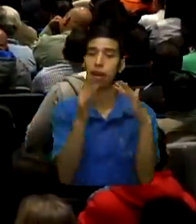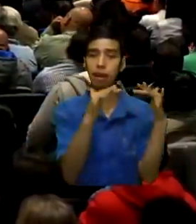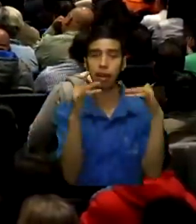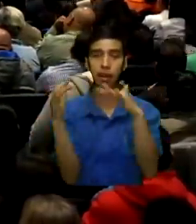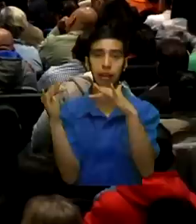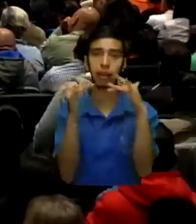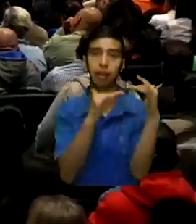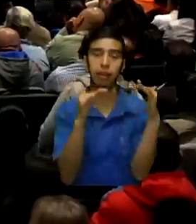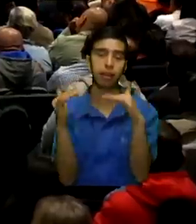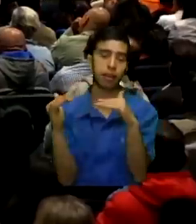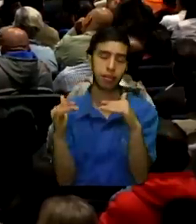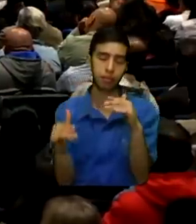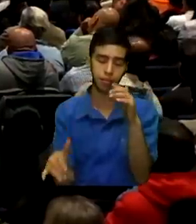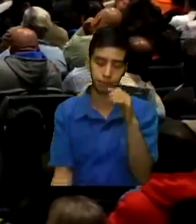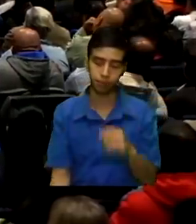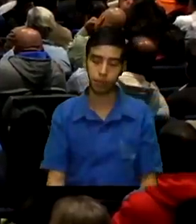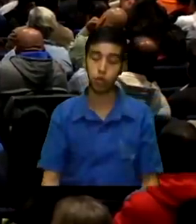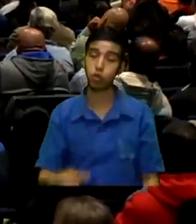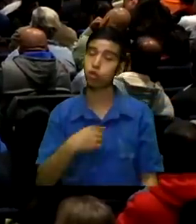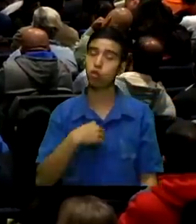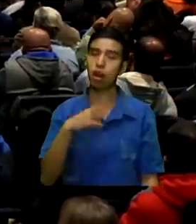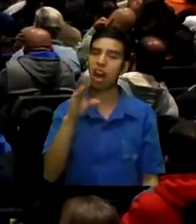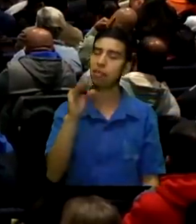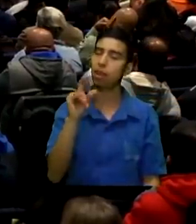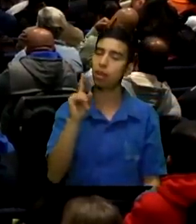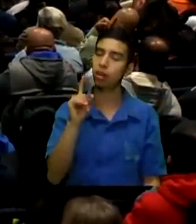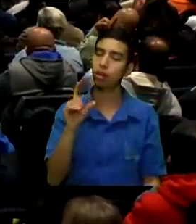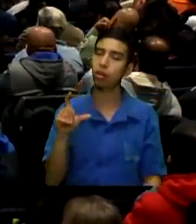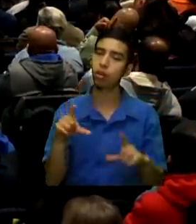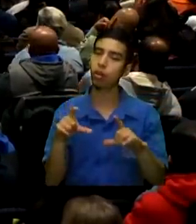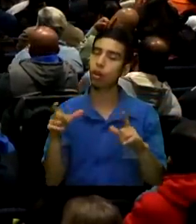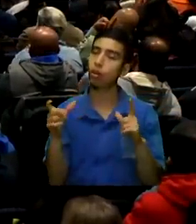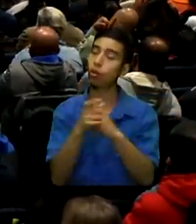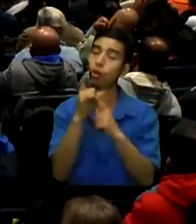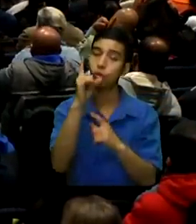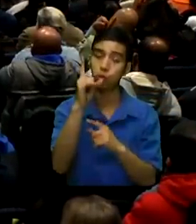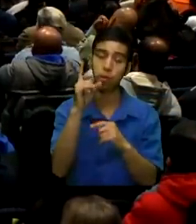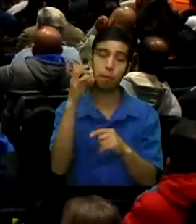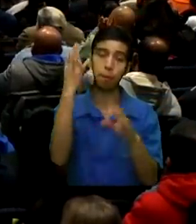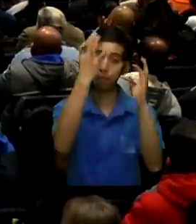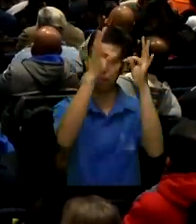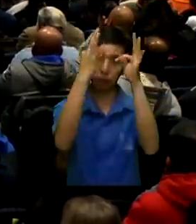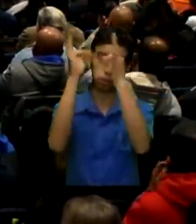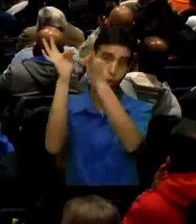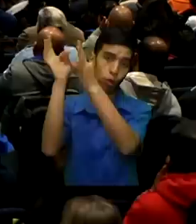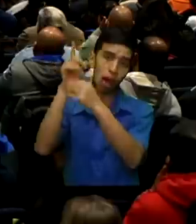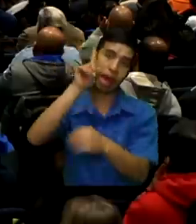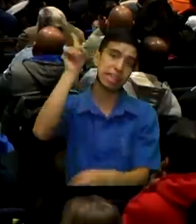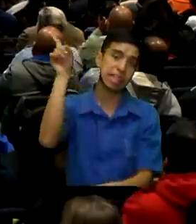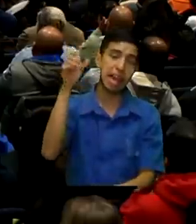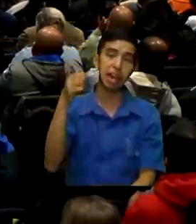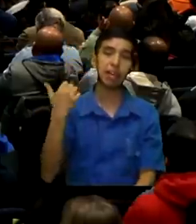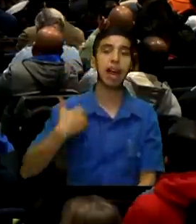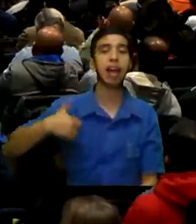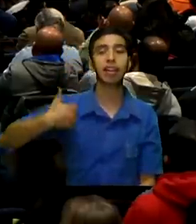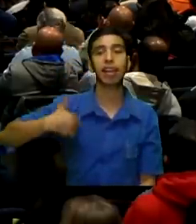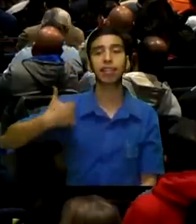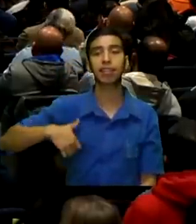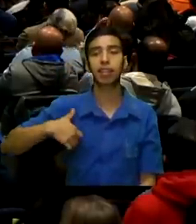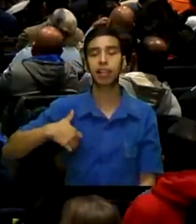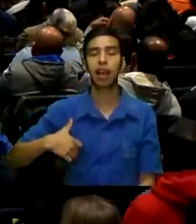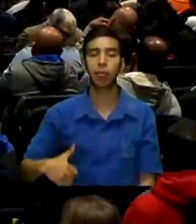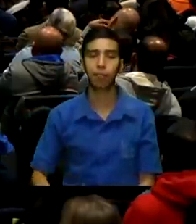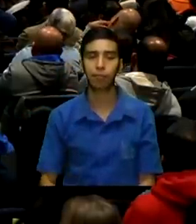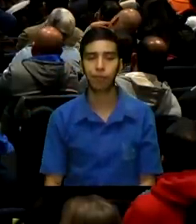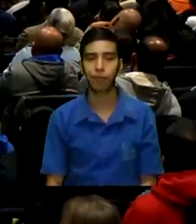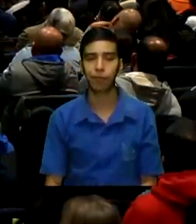incluso de nuestros pastores. Y me dijeron, no, yo estuve en la guerra esa de las Malvinas. Y tenía tantos años, acababan de